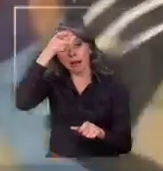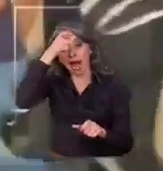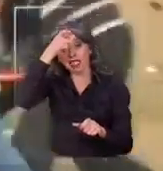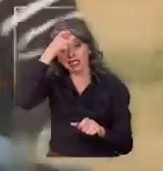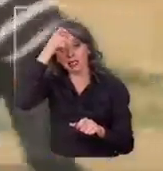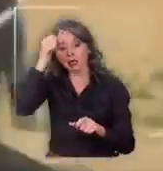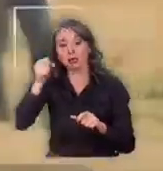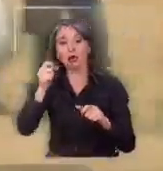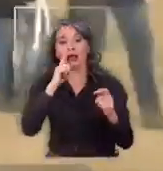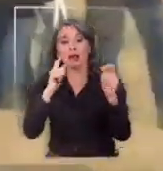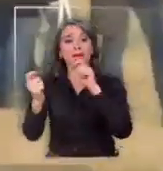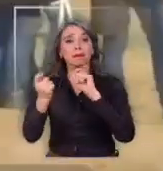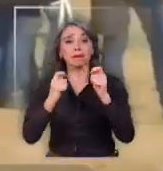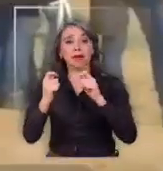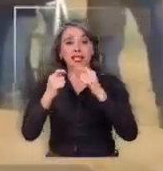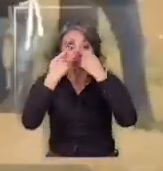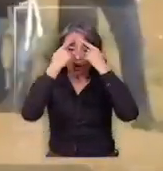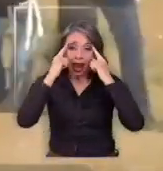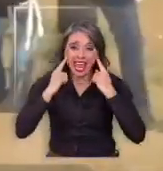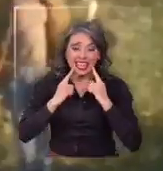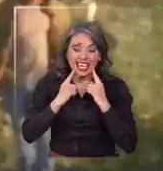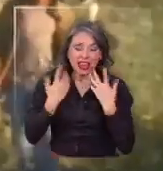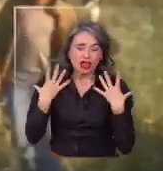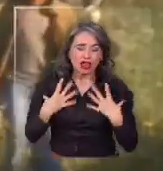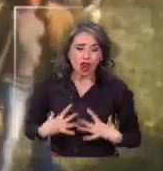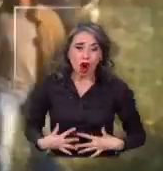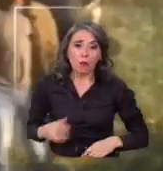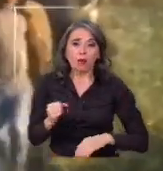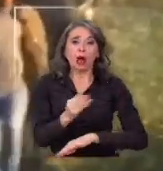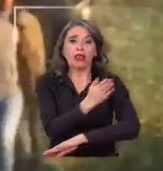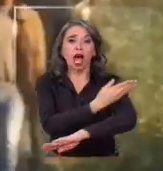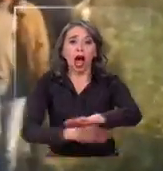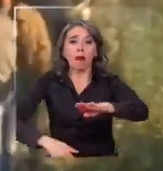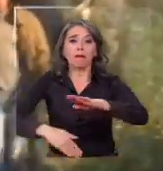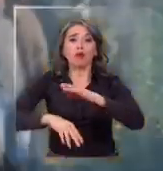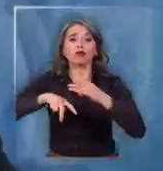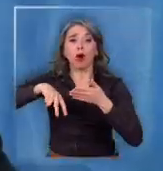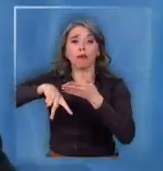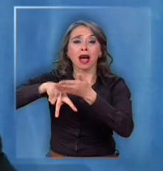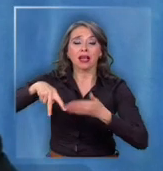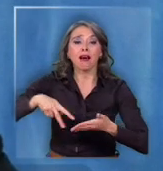ser amputados por la gravedad de sus heridas derivadas de la guerra.